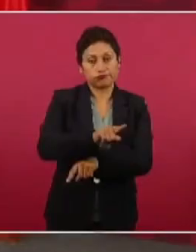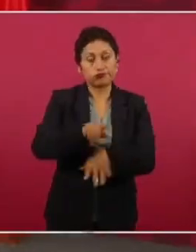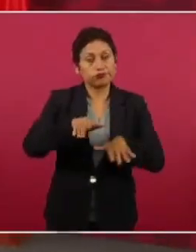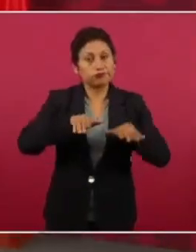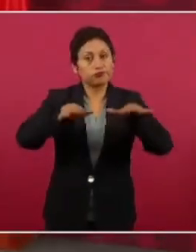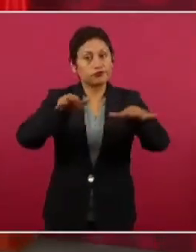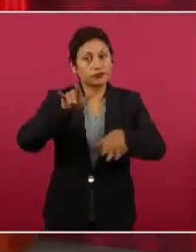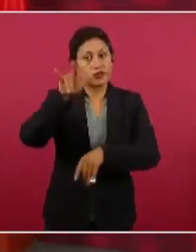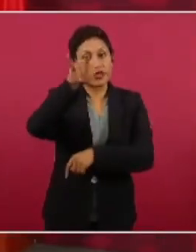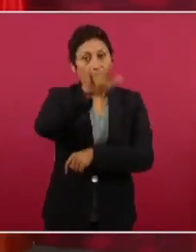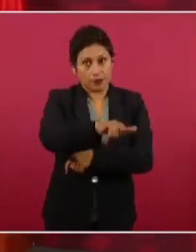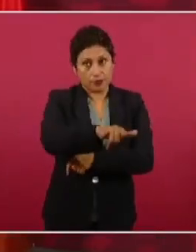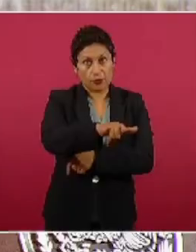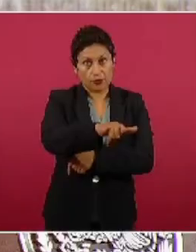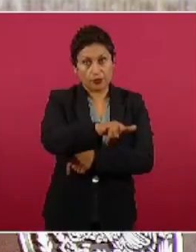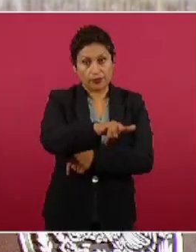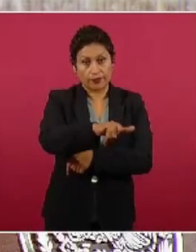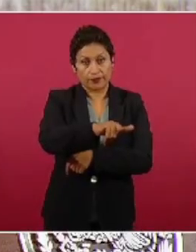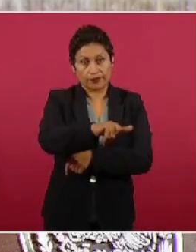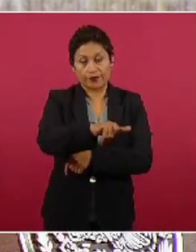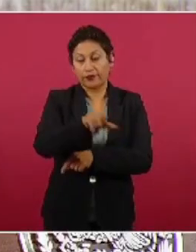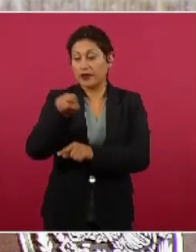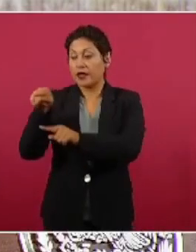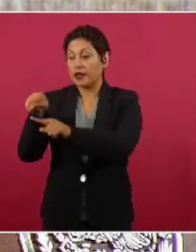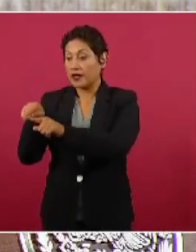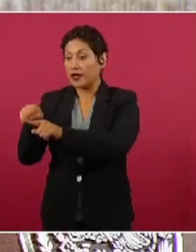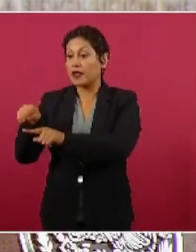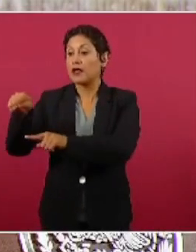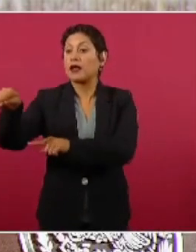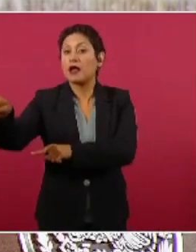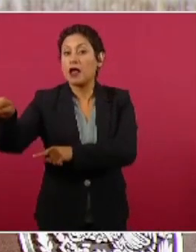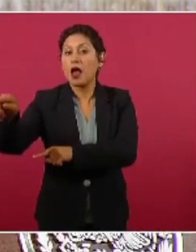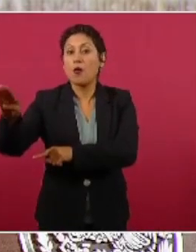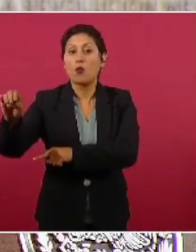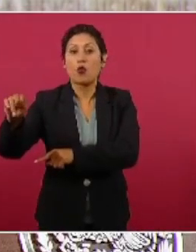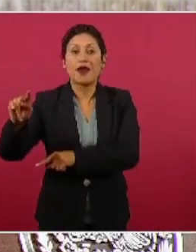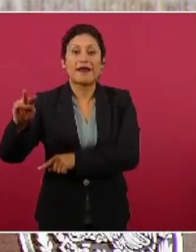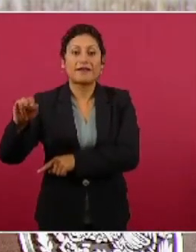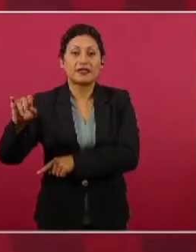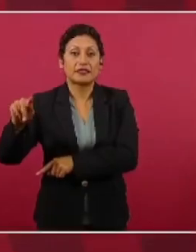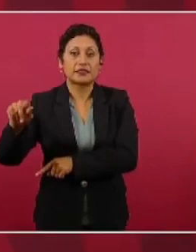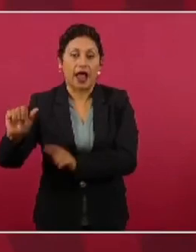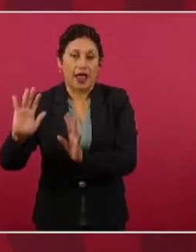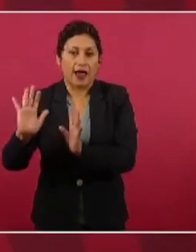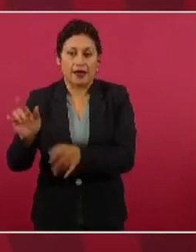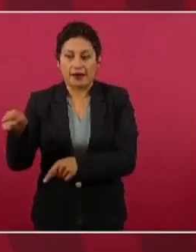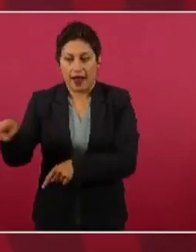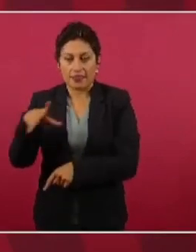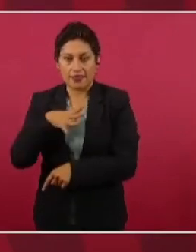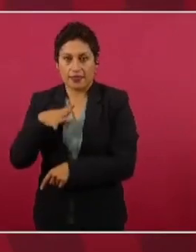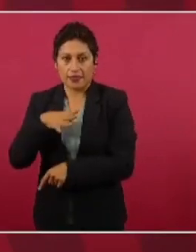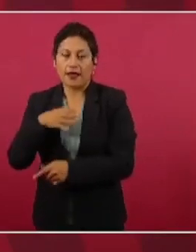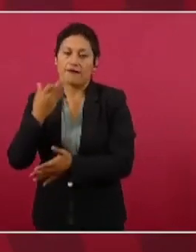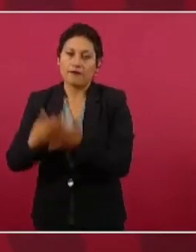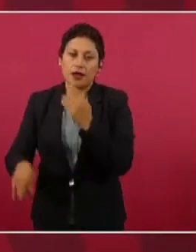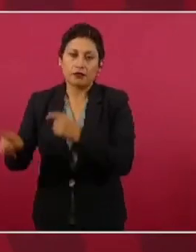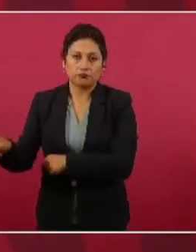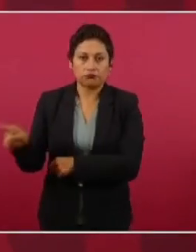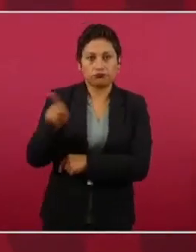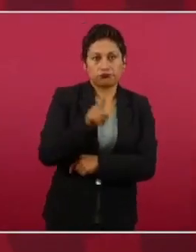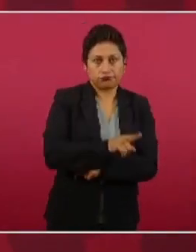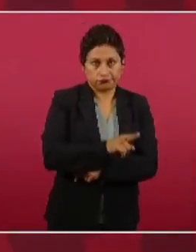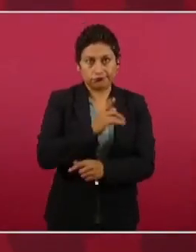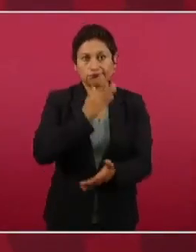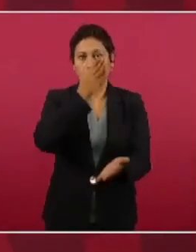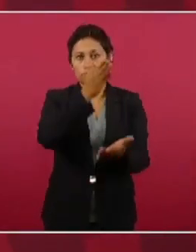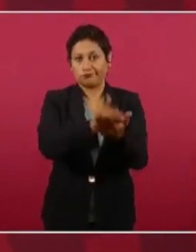de Lechería a Buena Vista, se va a llegar al